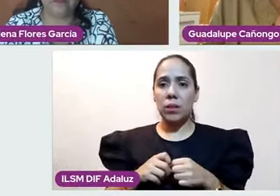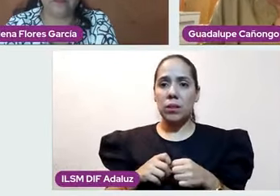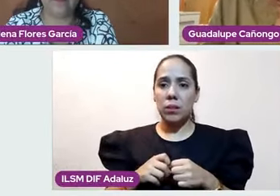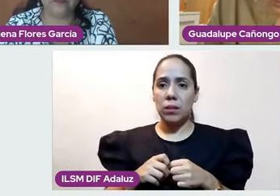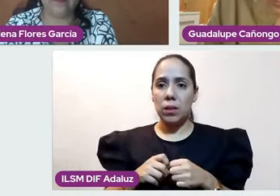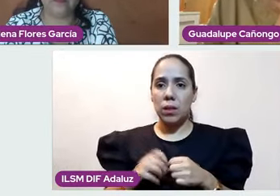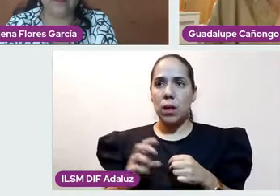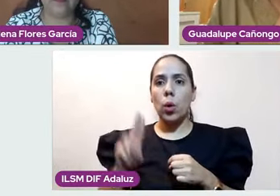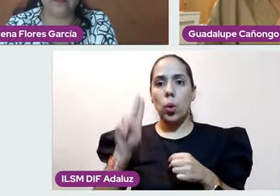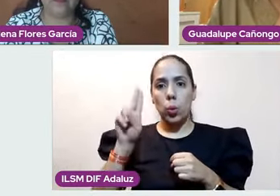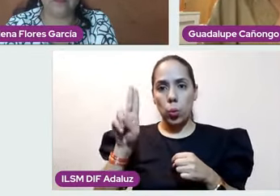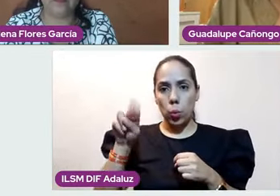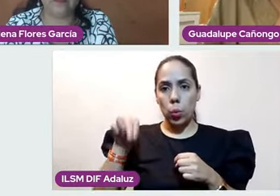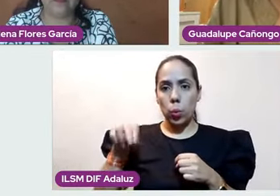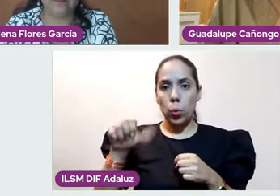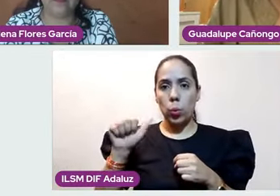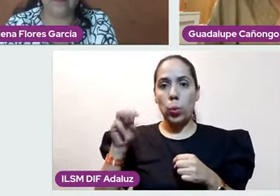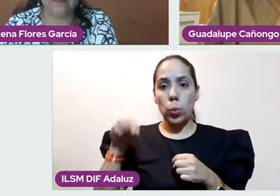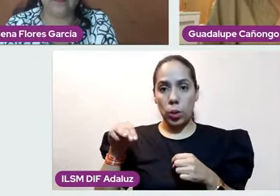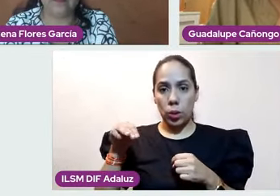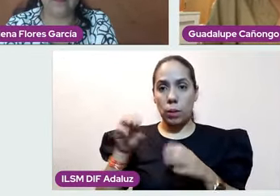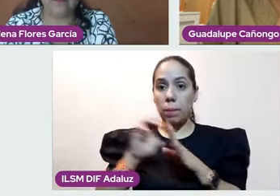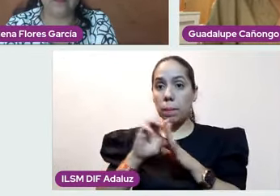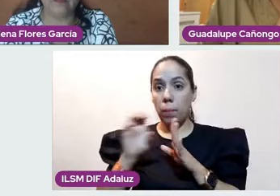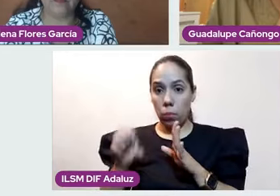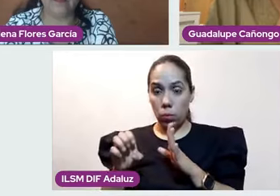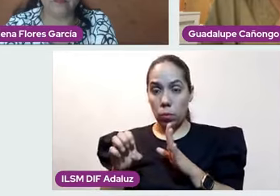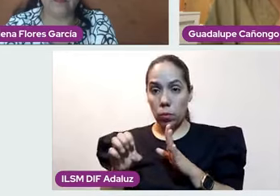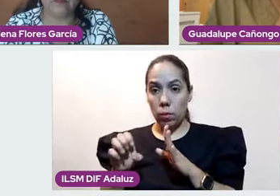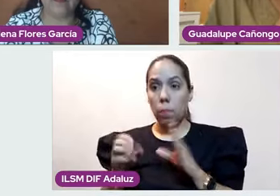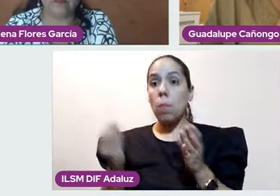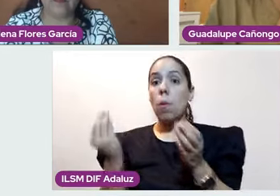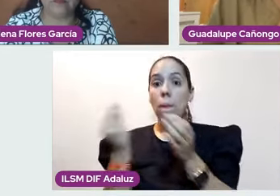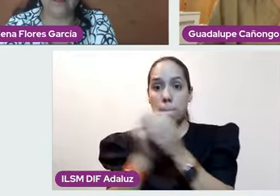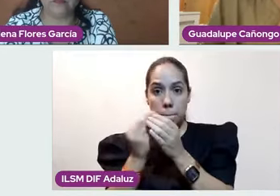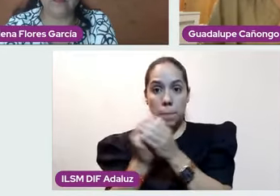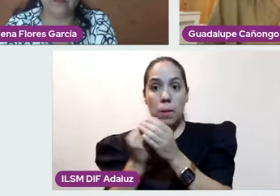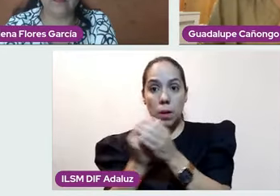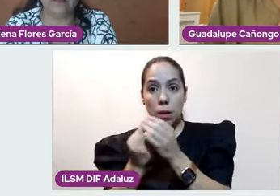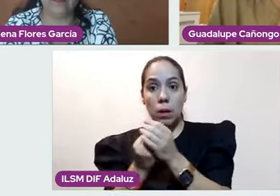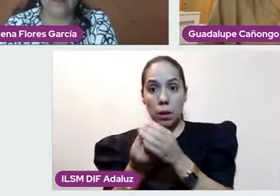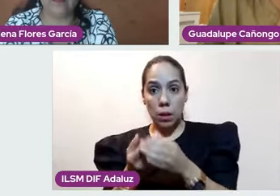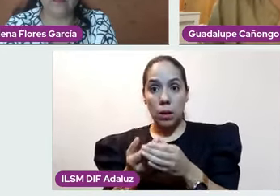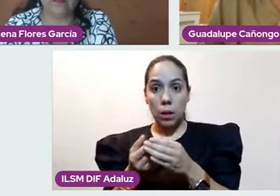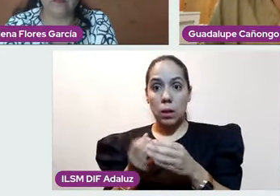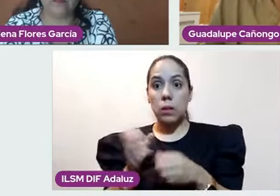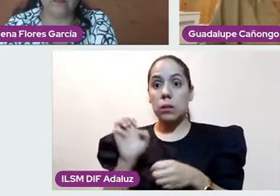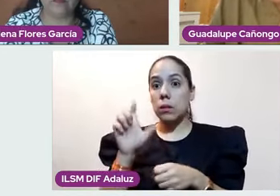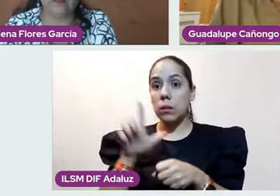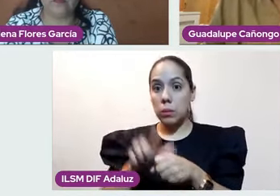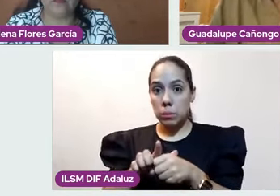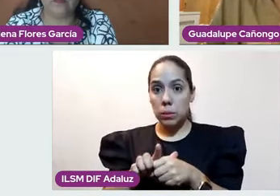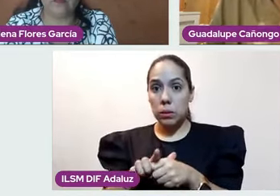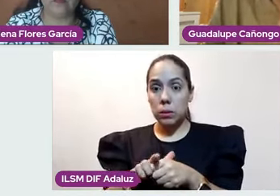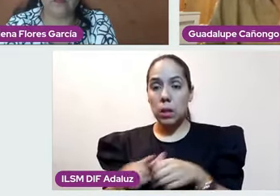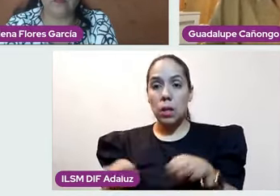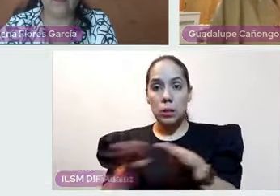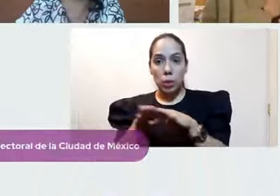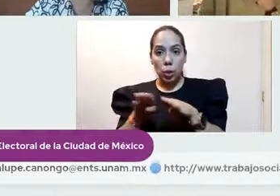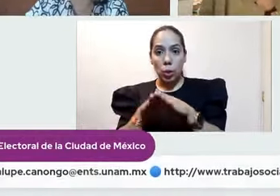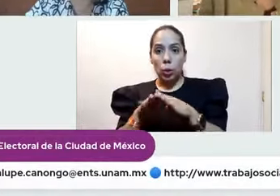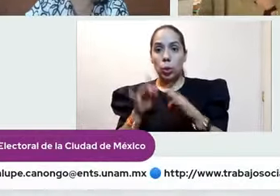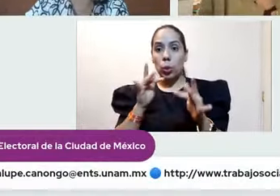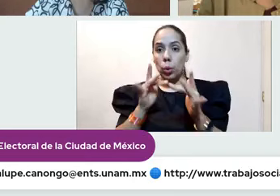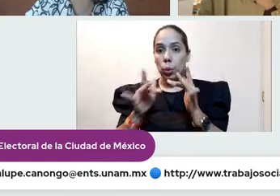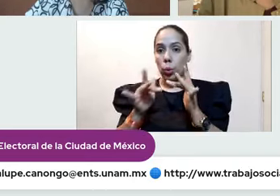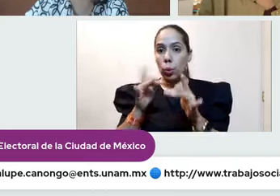Muy, muy elementales para incluir, iniciarse en este mundo de digitalización, INAPAM, en fin, o